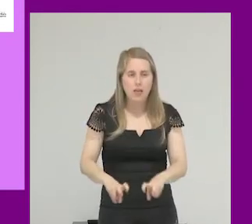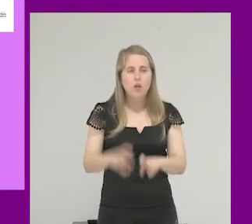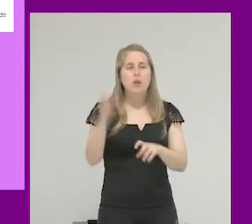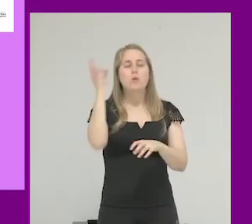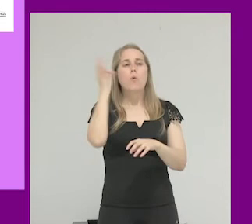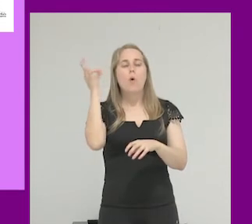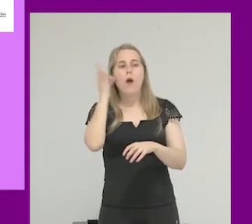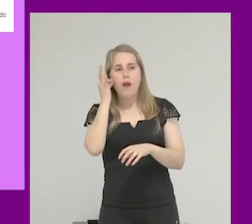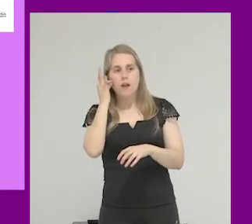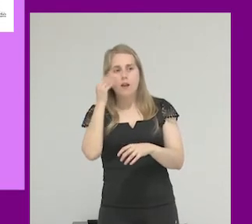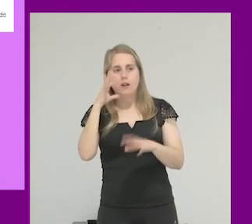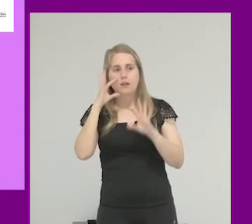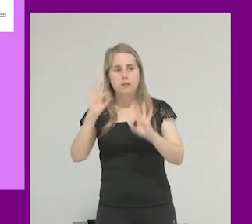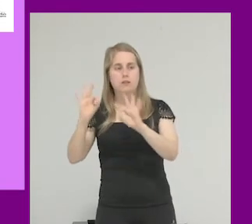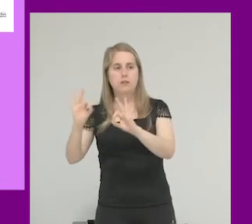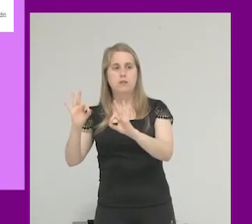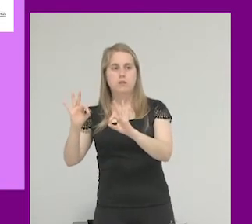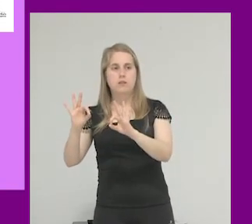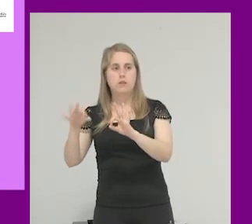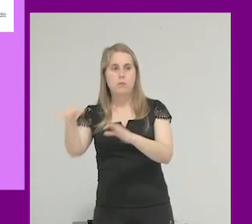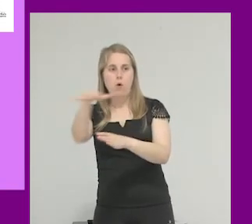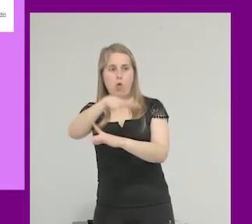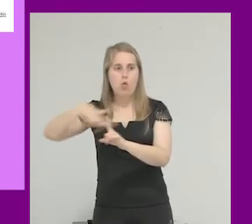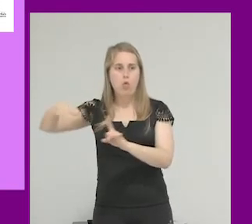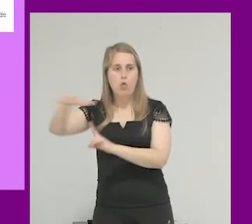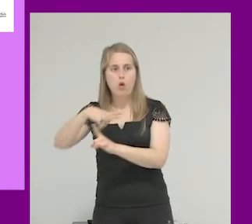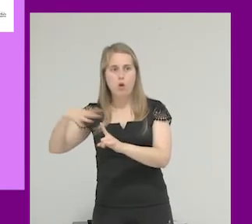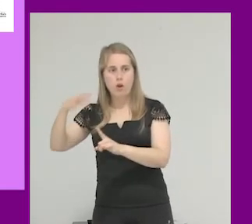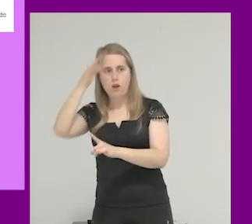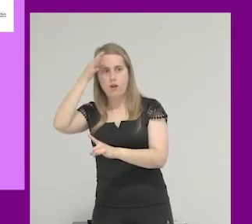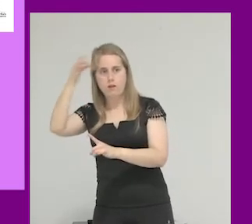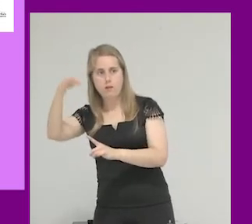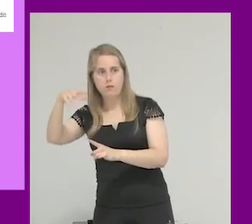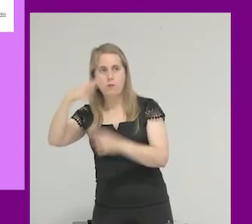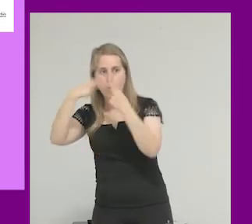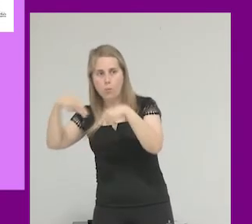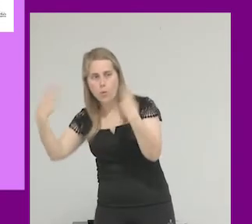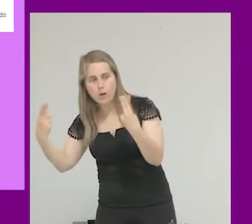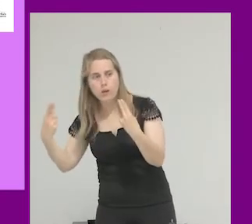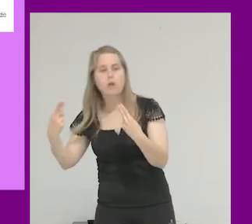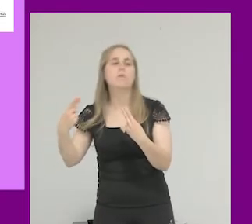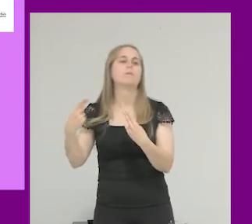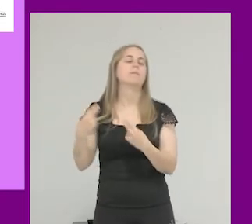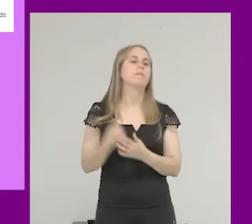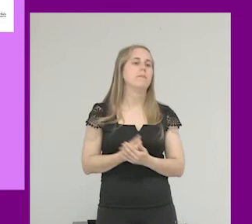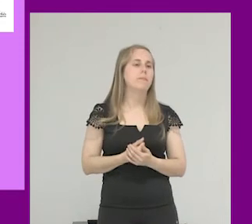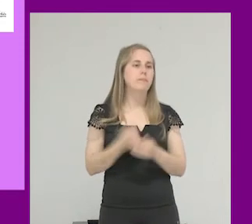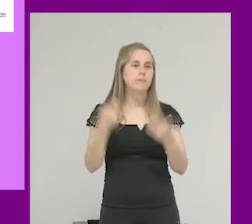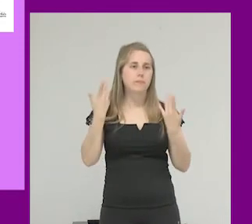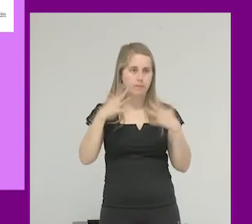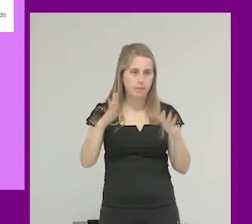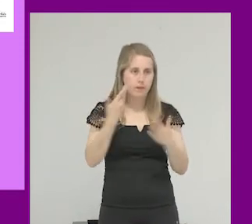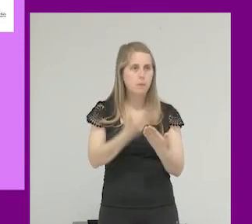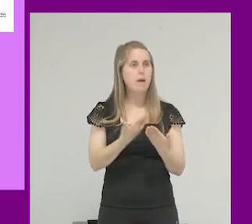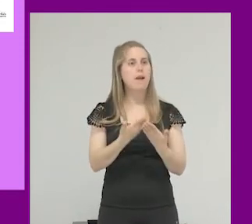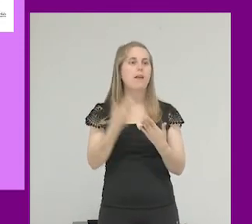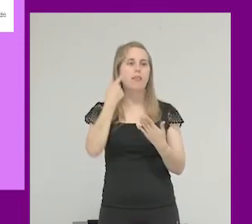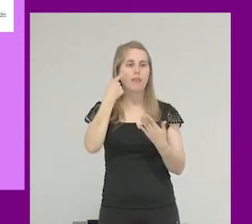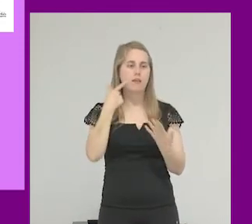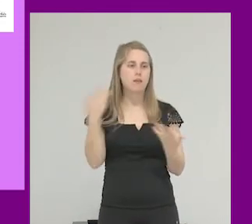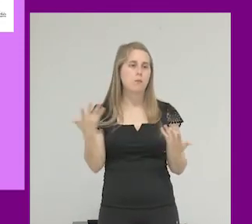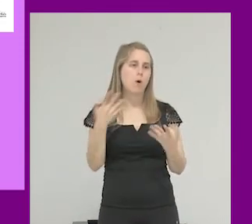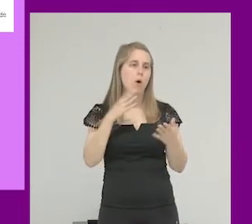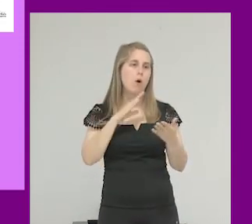corren más riesgos dentro de la esfera privada que en el espacio público, a pesar de lo que pueda aparecer en los